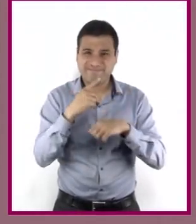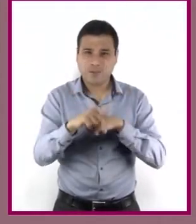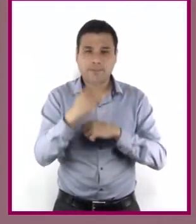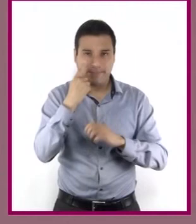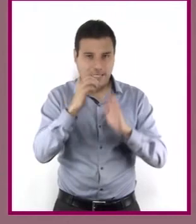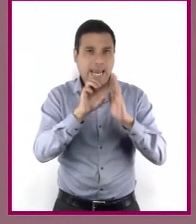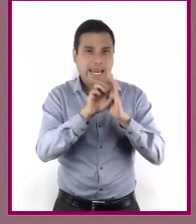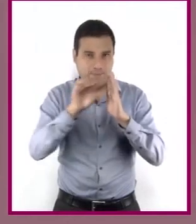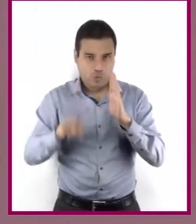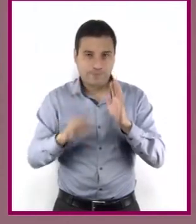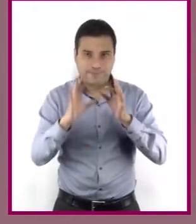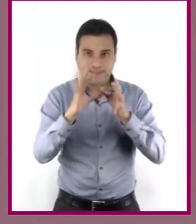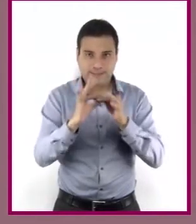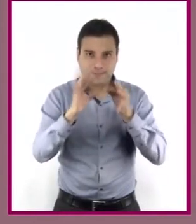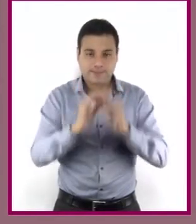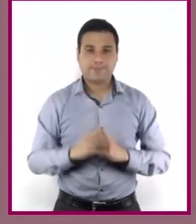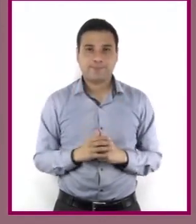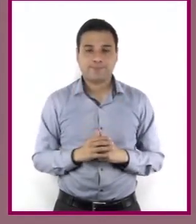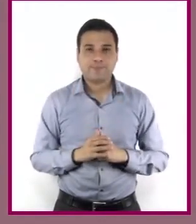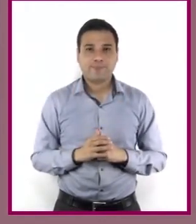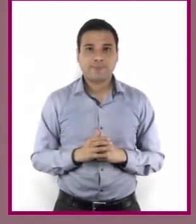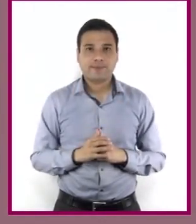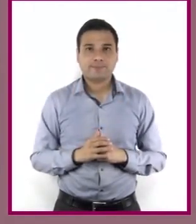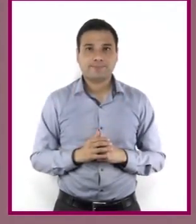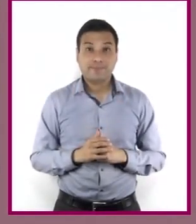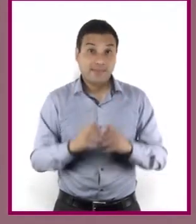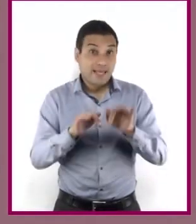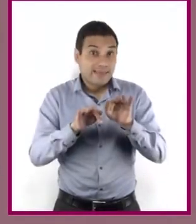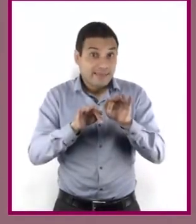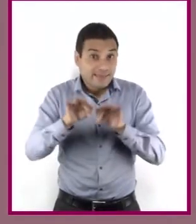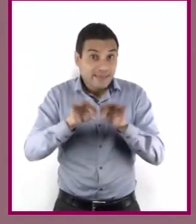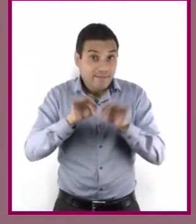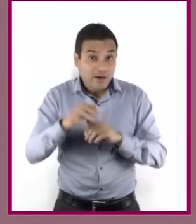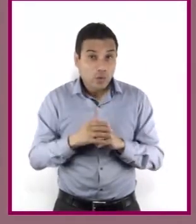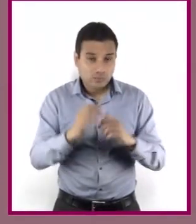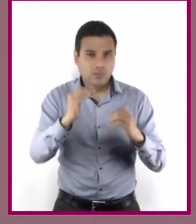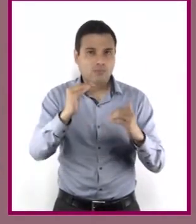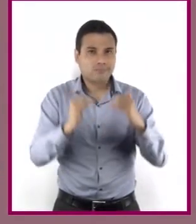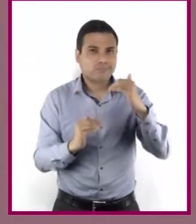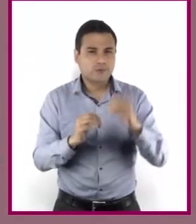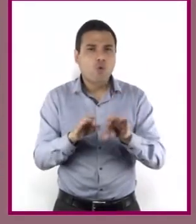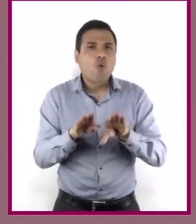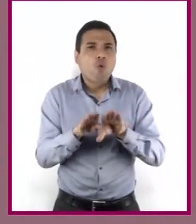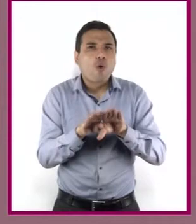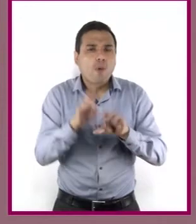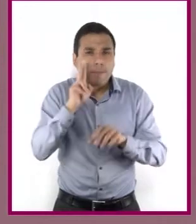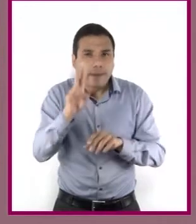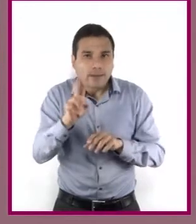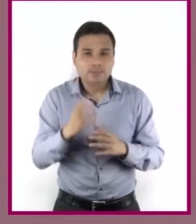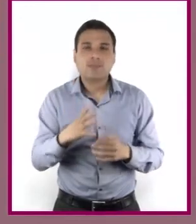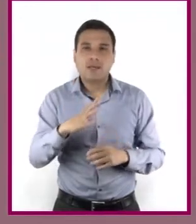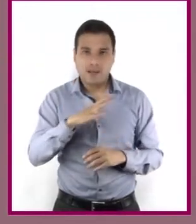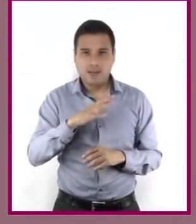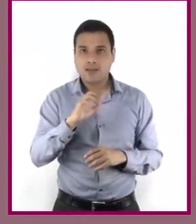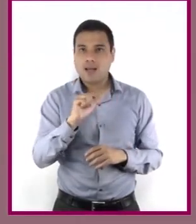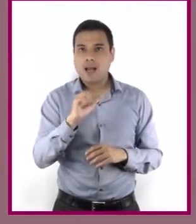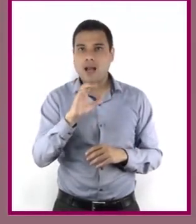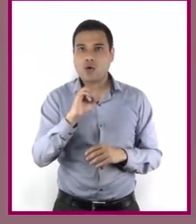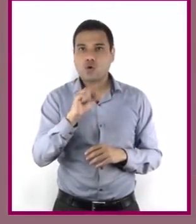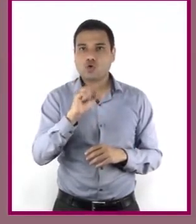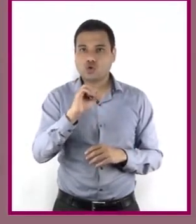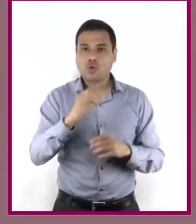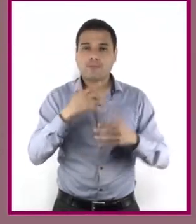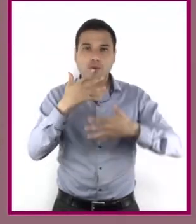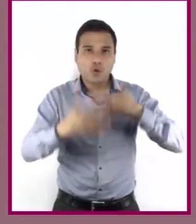Veamos algunos ejemplos. En el ámbito laboral, la desigualdad se ha manifestado como acoso y violencia, horarios